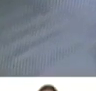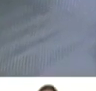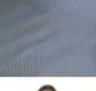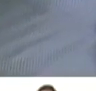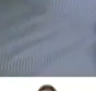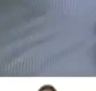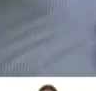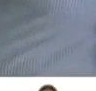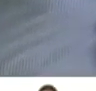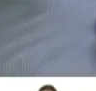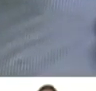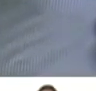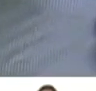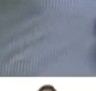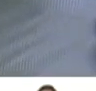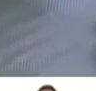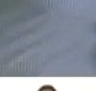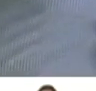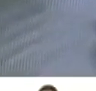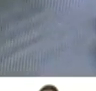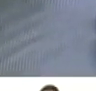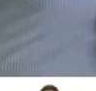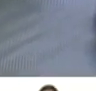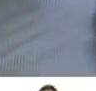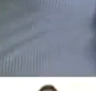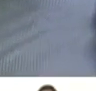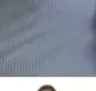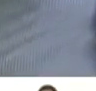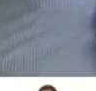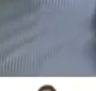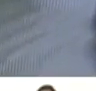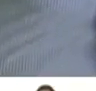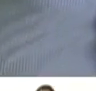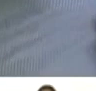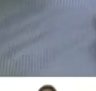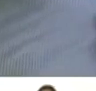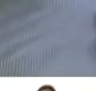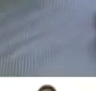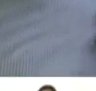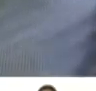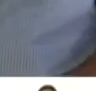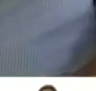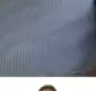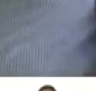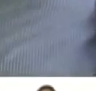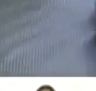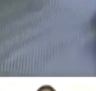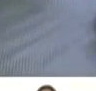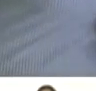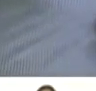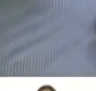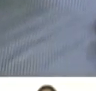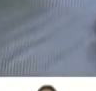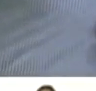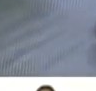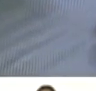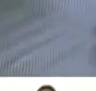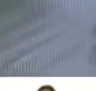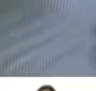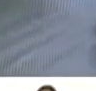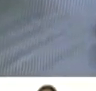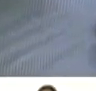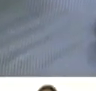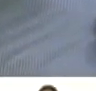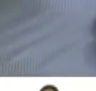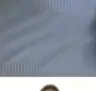visibilización, de integración de las personas con discapacidad social. Y es válido también resaltar que a pesar del bloqueo económico,